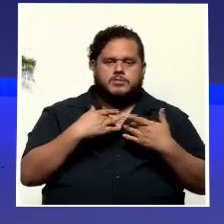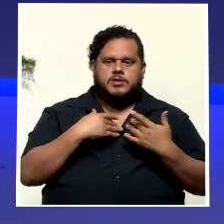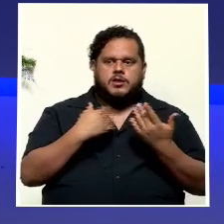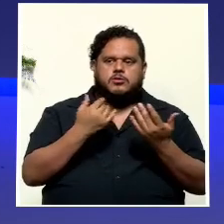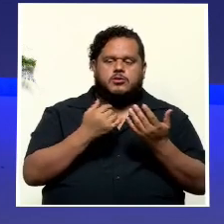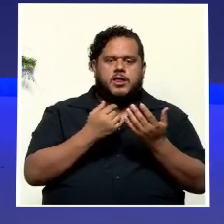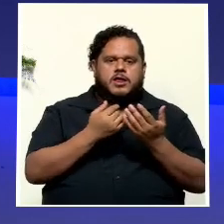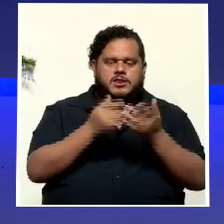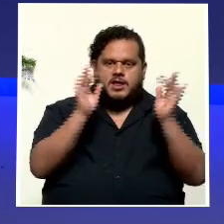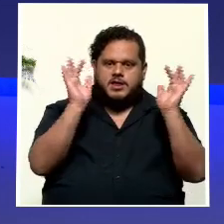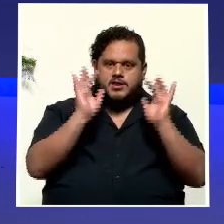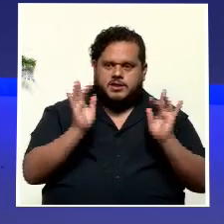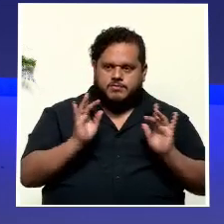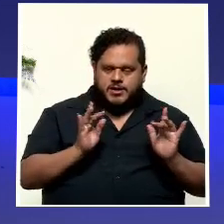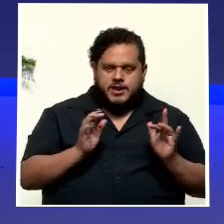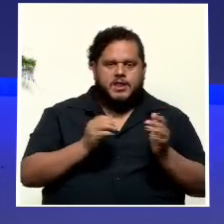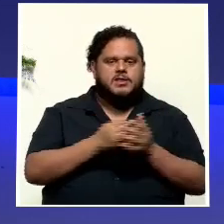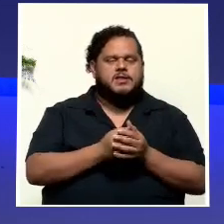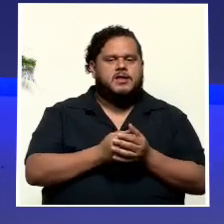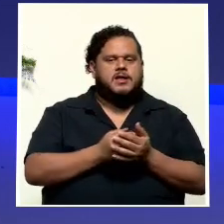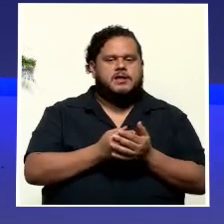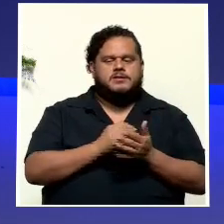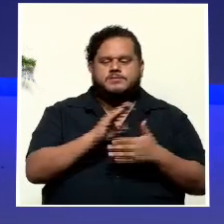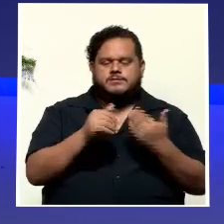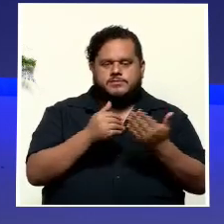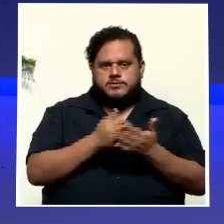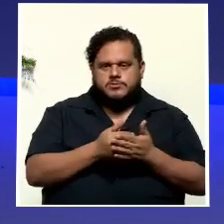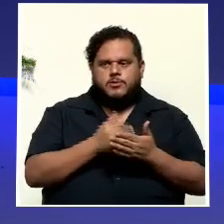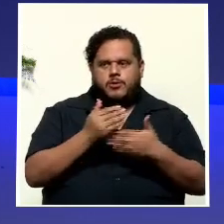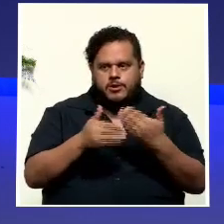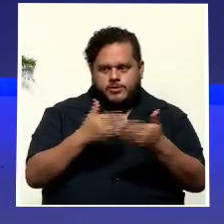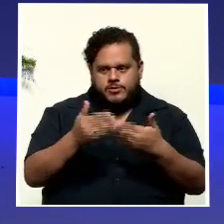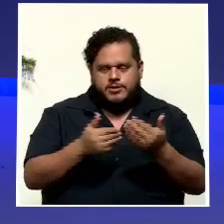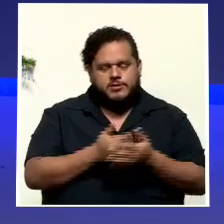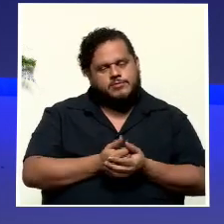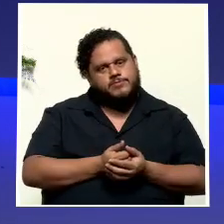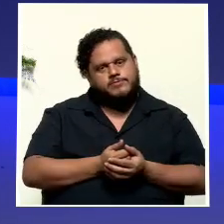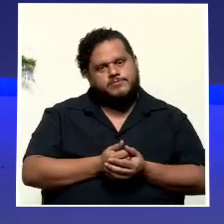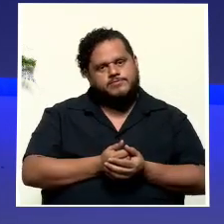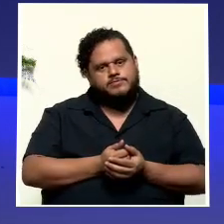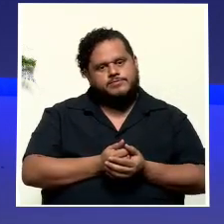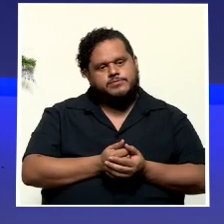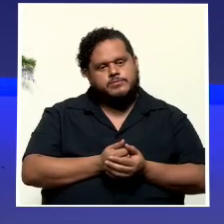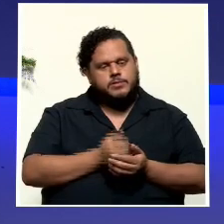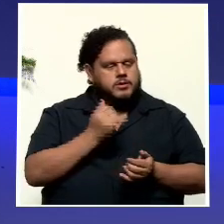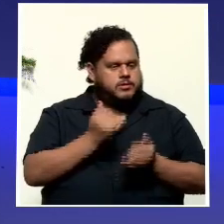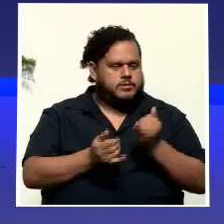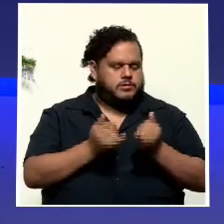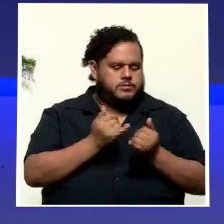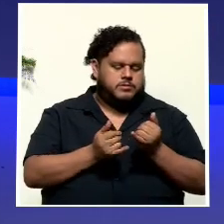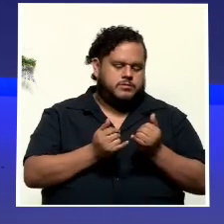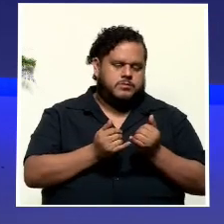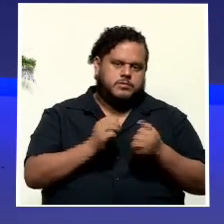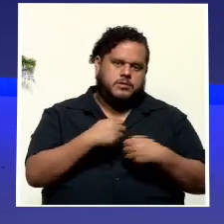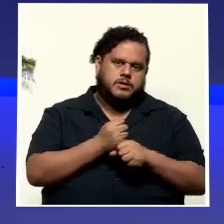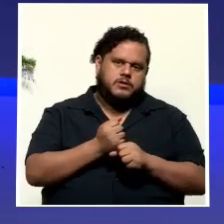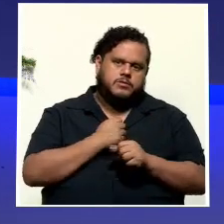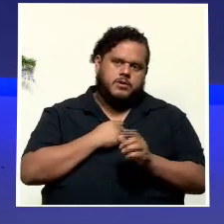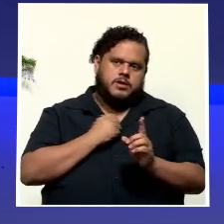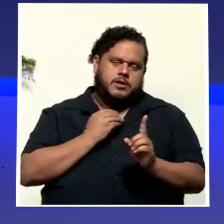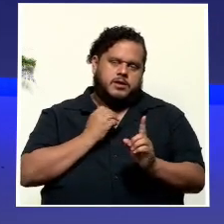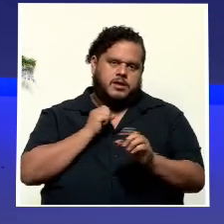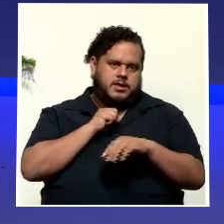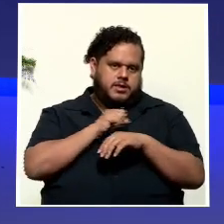de transparencia de todo el proceso. Lo último que hizo fue